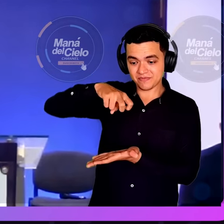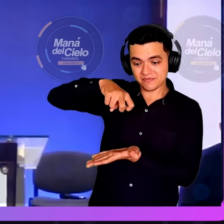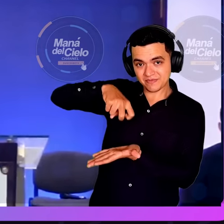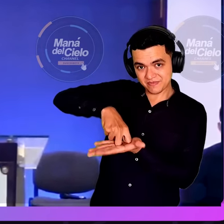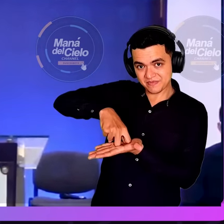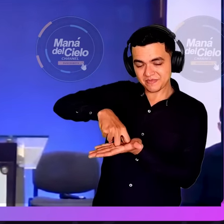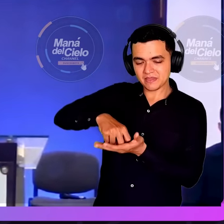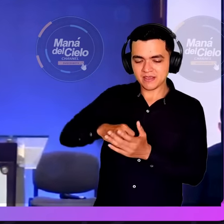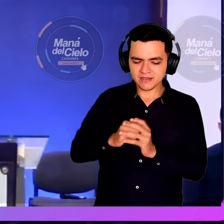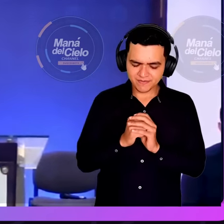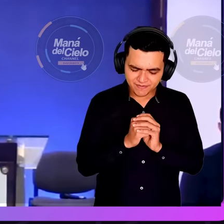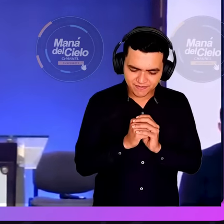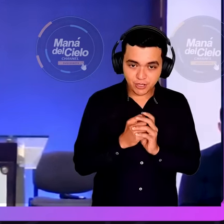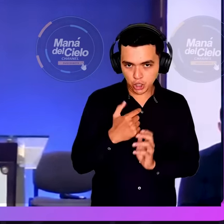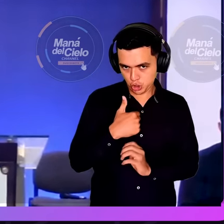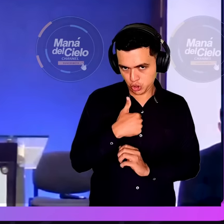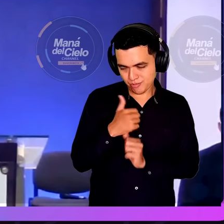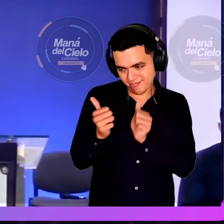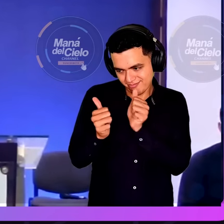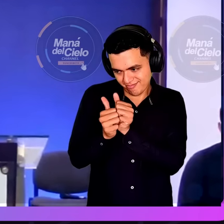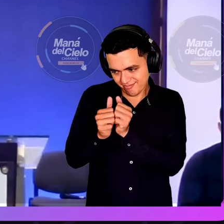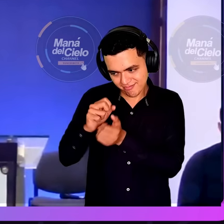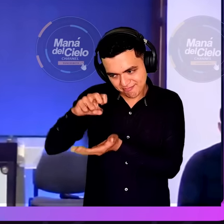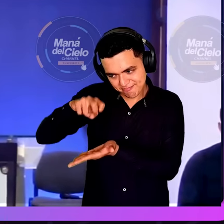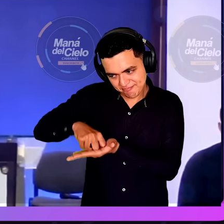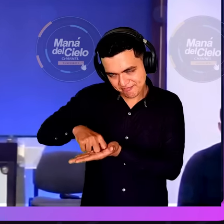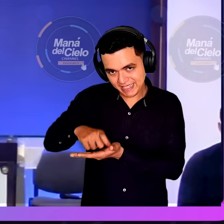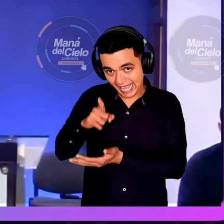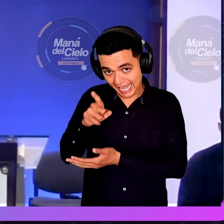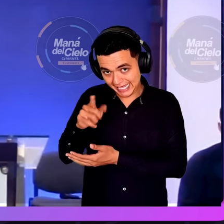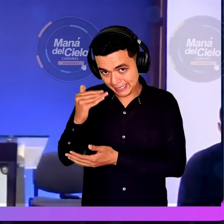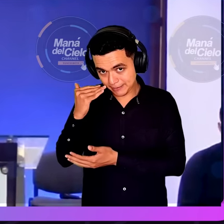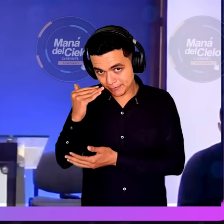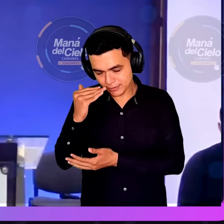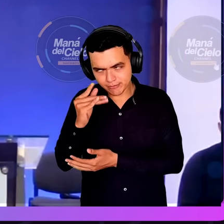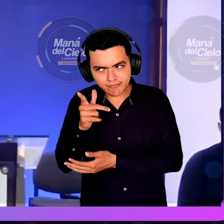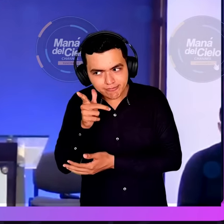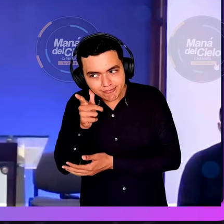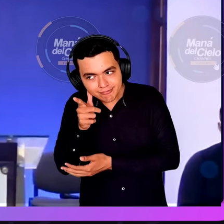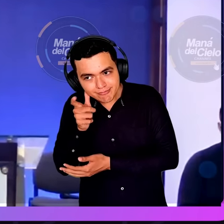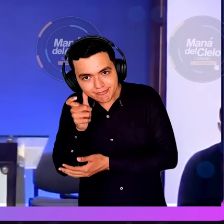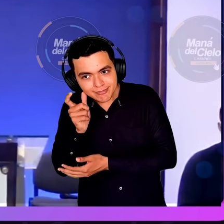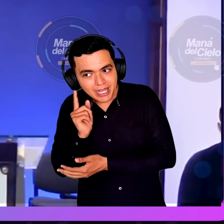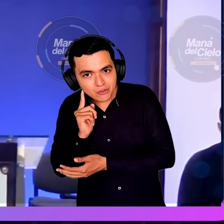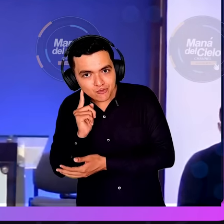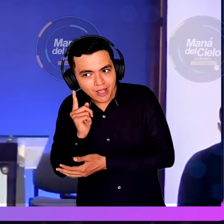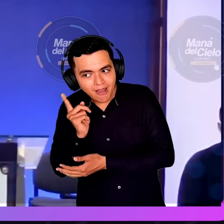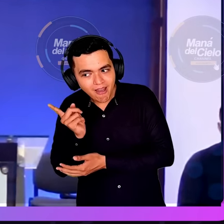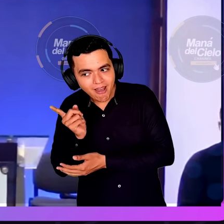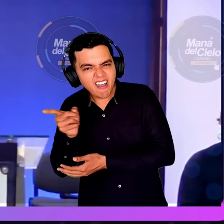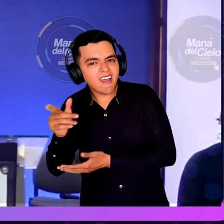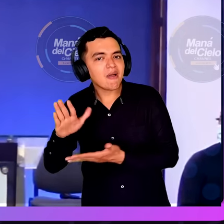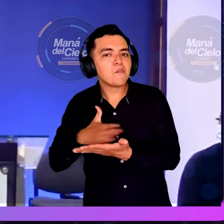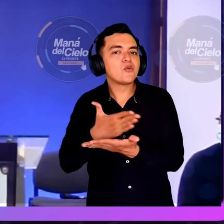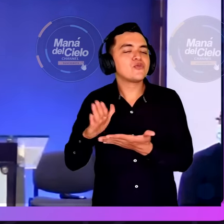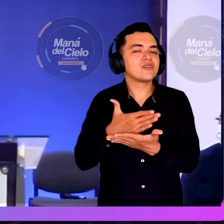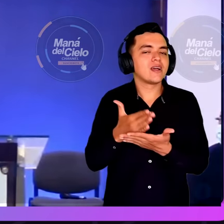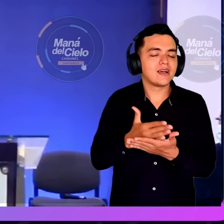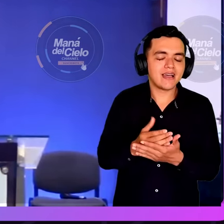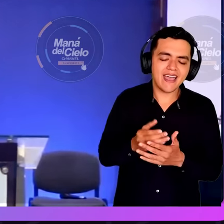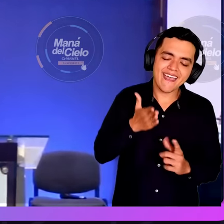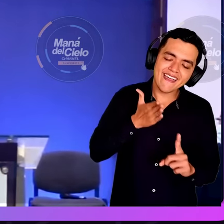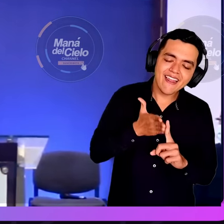una mujer en Italia. Esa mujer marcó mi vida. Esa mujer cantaba un coro en italiano. Y yo, cuando